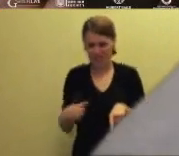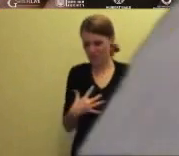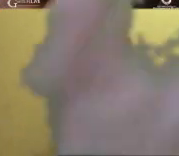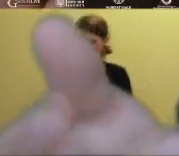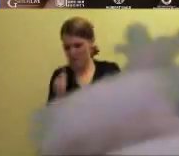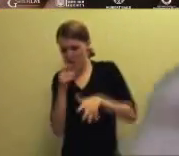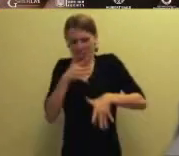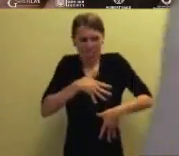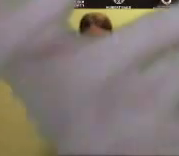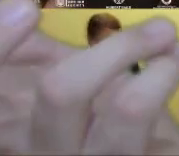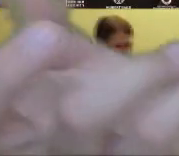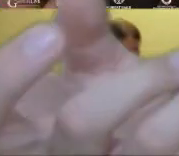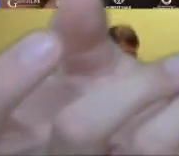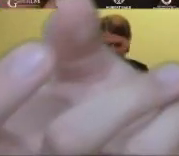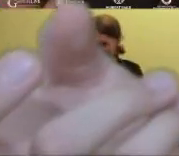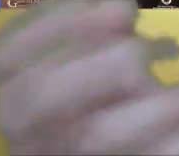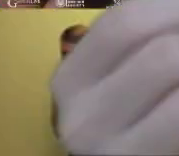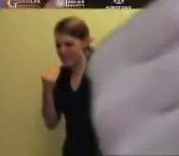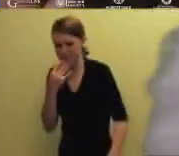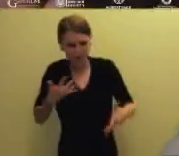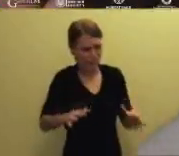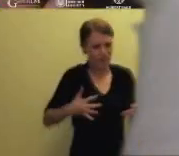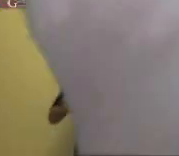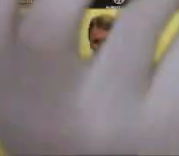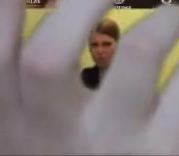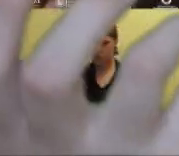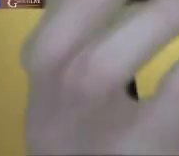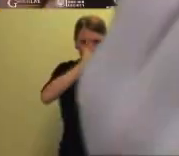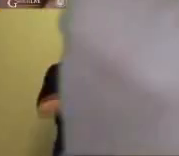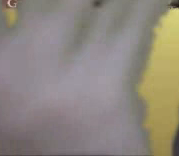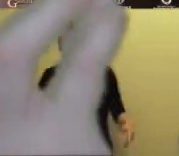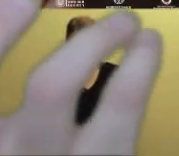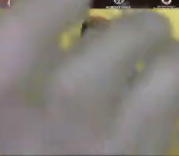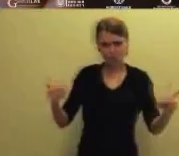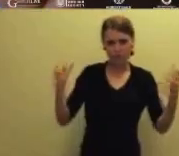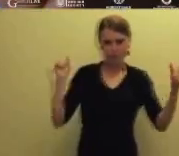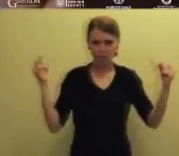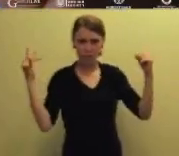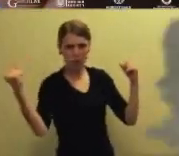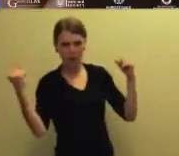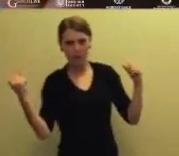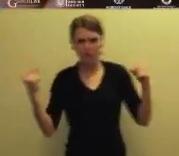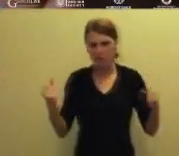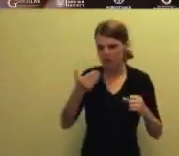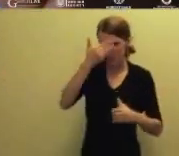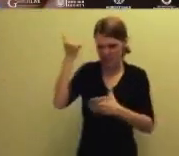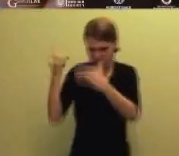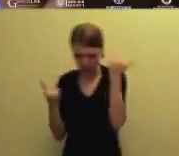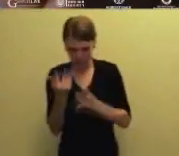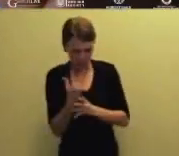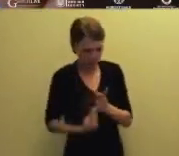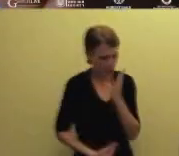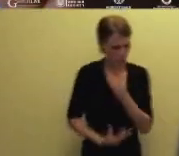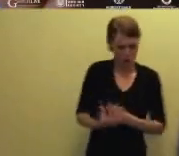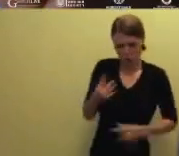haya gente que esté echando flores a los aspectos técnicos de la película cuando uno de ellos está cuidado desastrosamente que es el proceso el plantel actoral